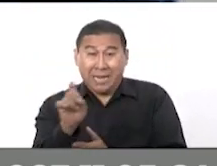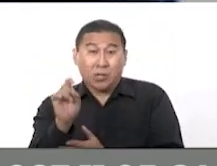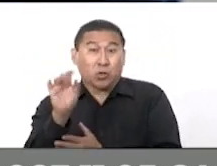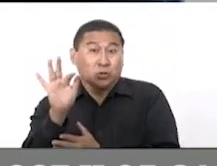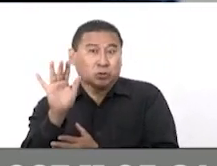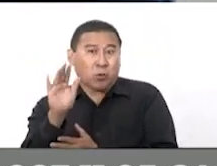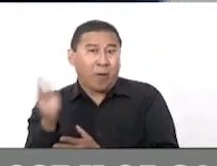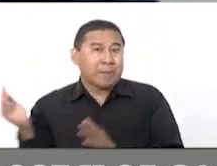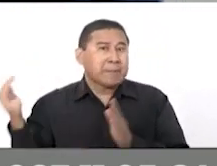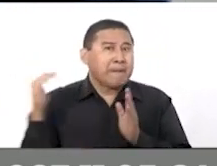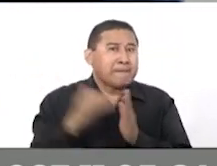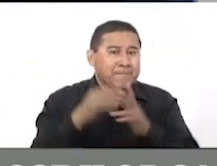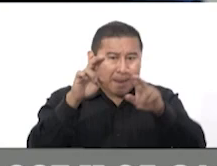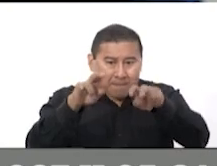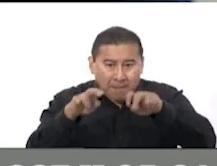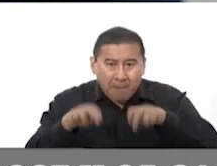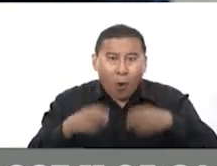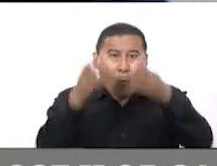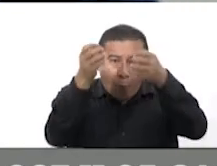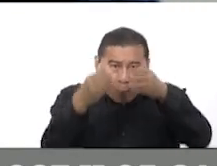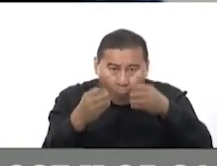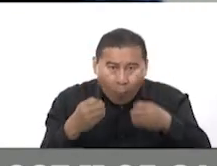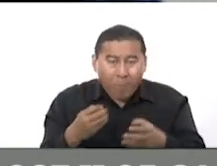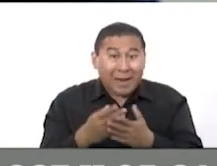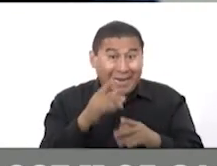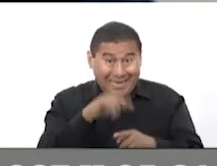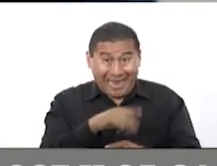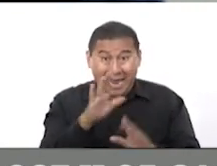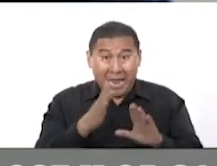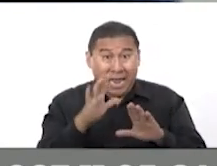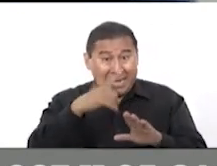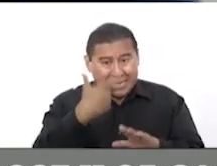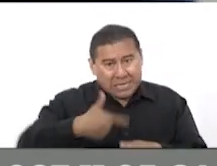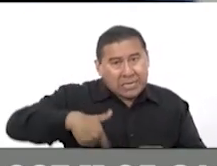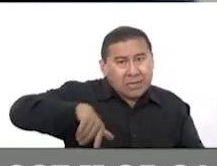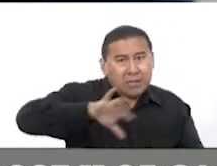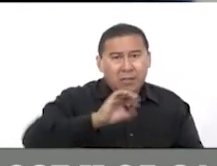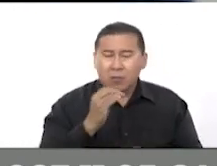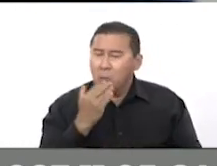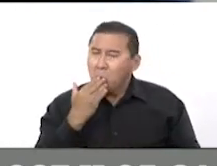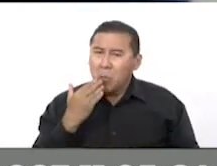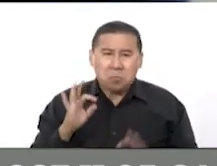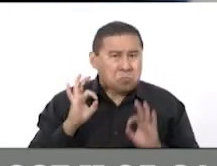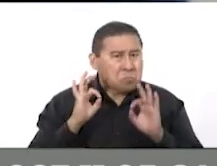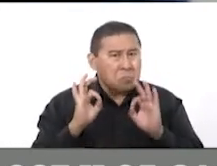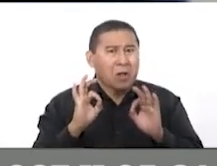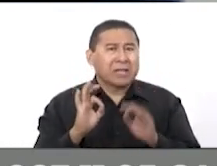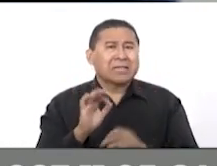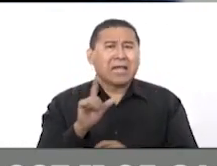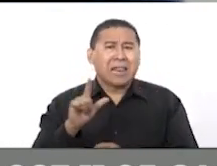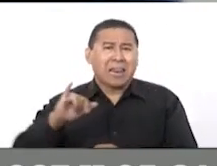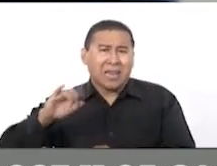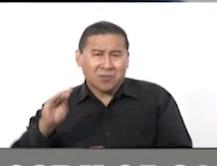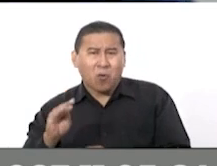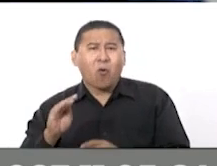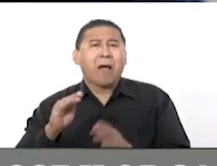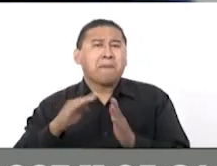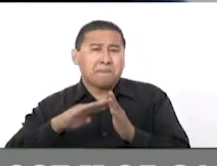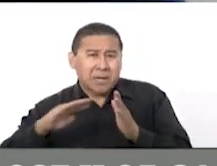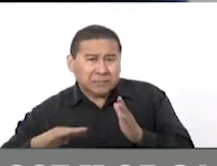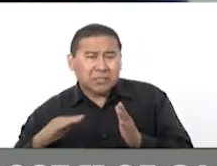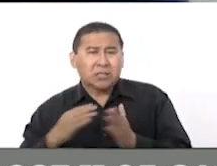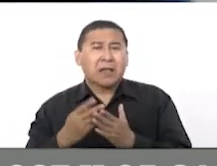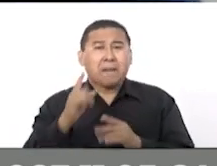mil asientos de avión programados al Caribe mexicano. Una aerolínea entre Lisboa, Barcelona